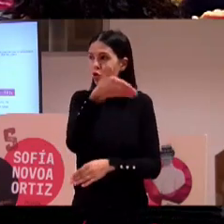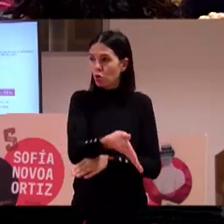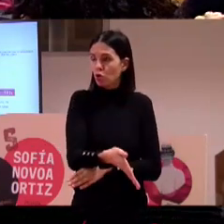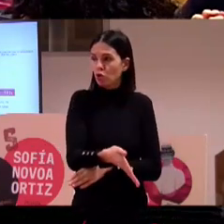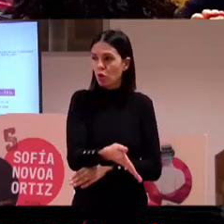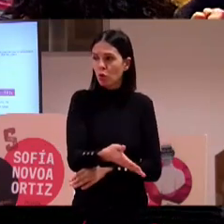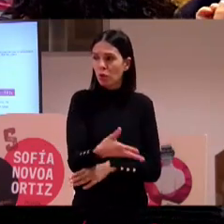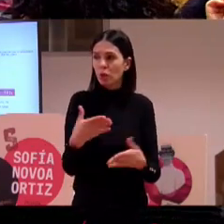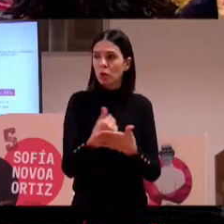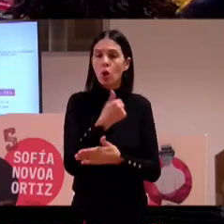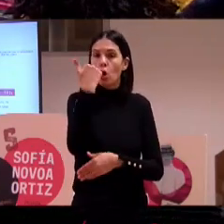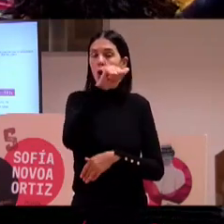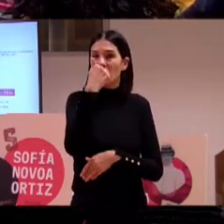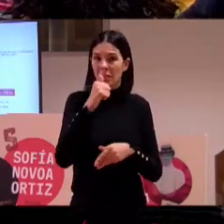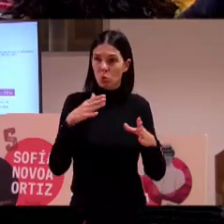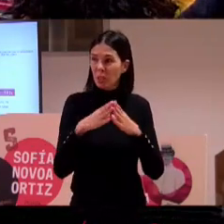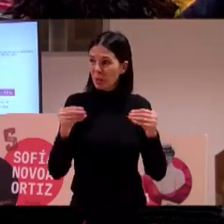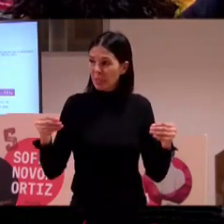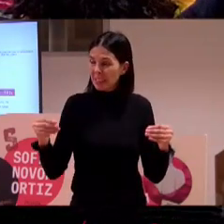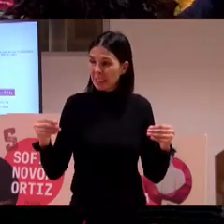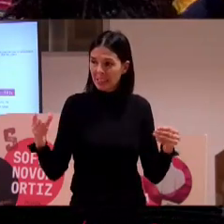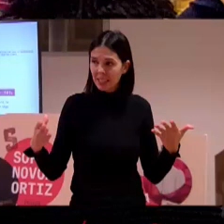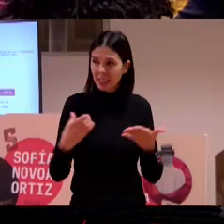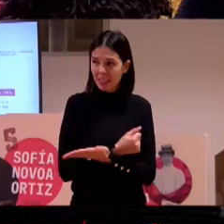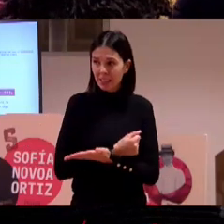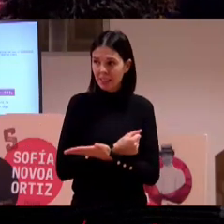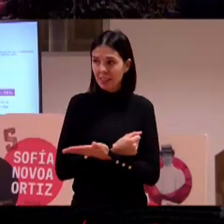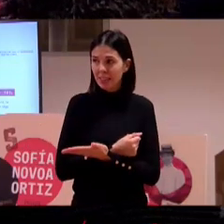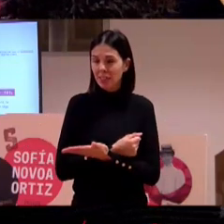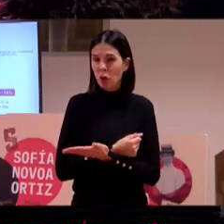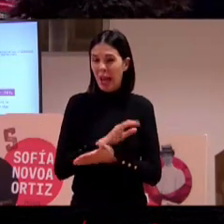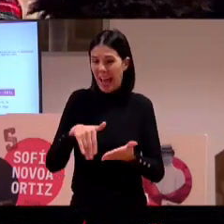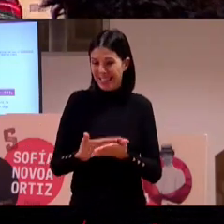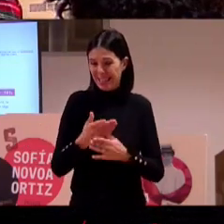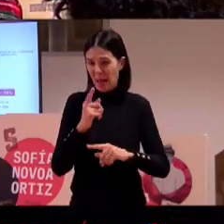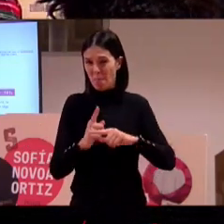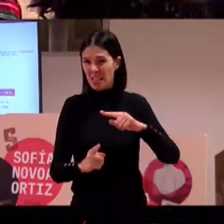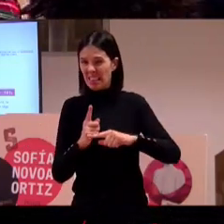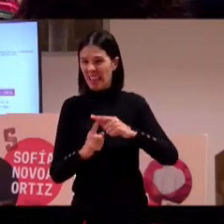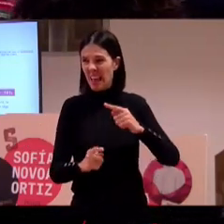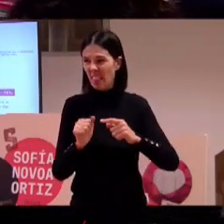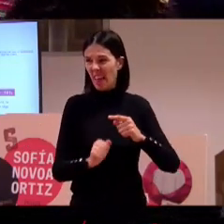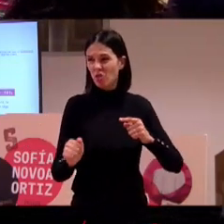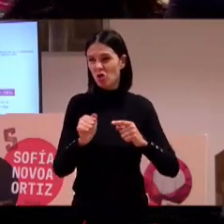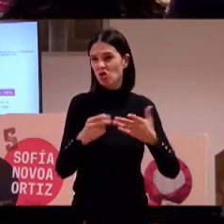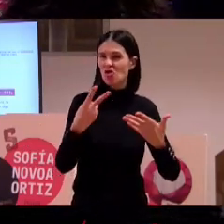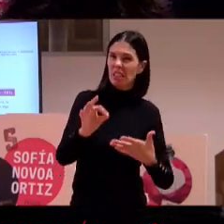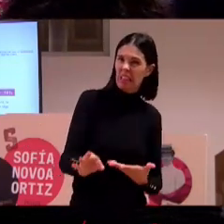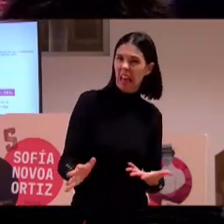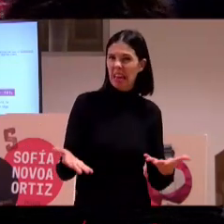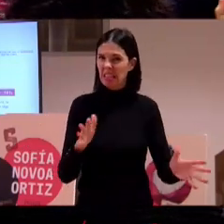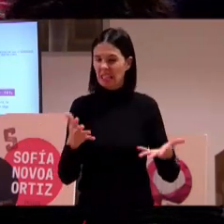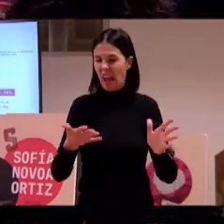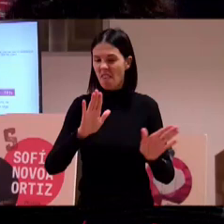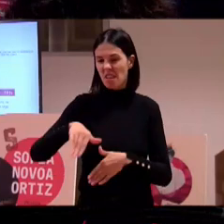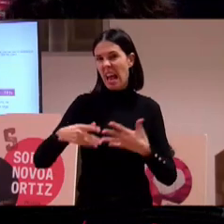de hombre. Todas esas universidades hasta mediados de los años 70,